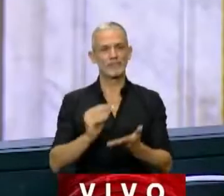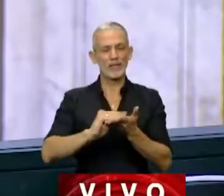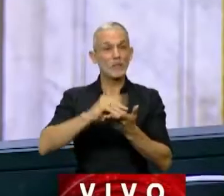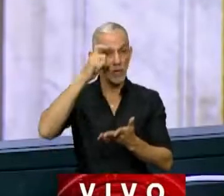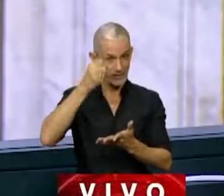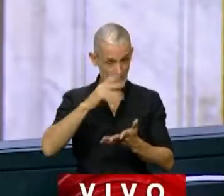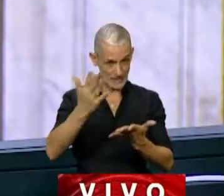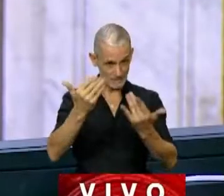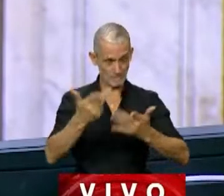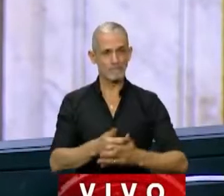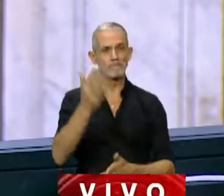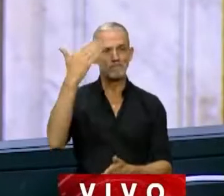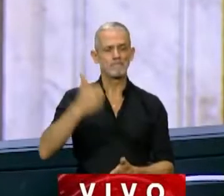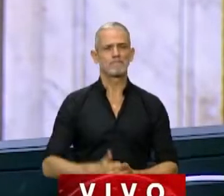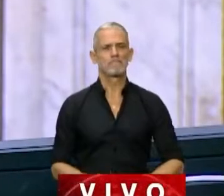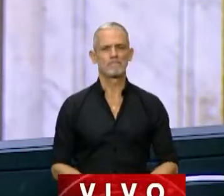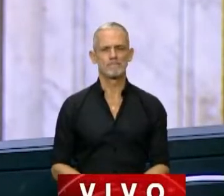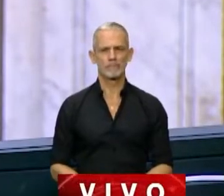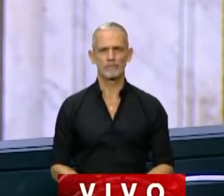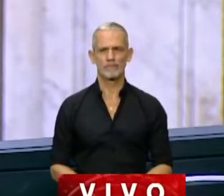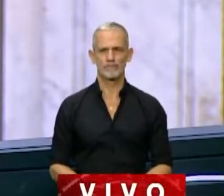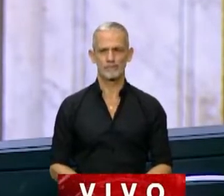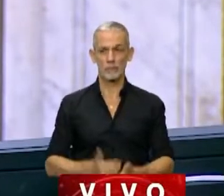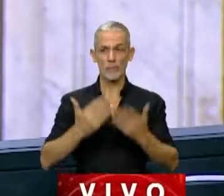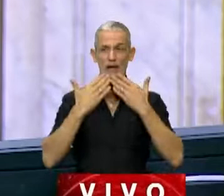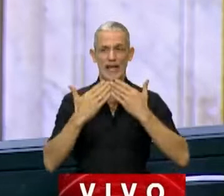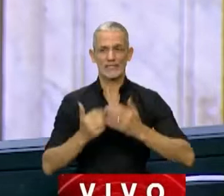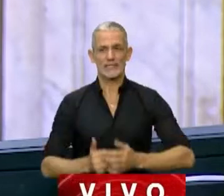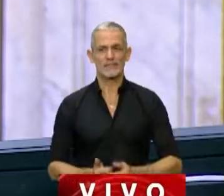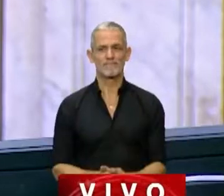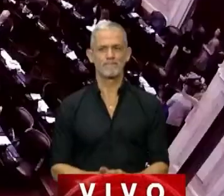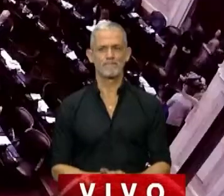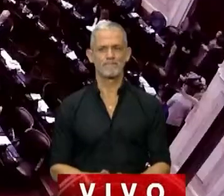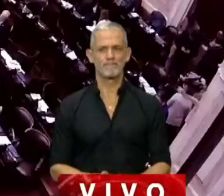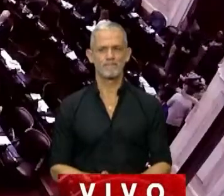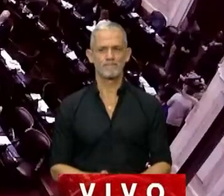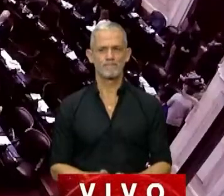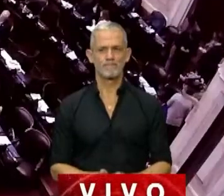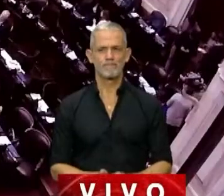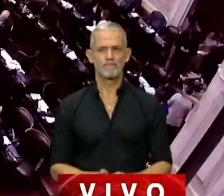Diputado Esteves, tiene la palabra. Gracias.